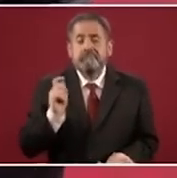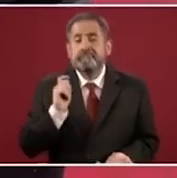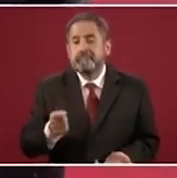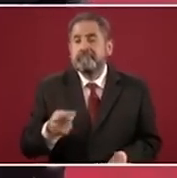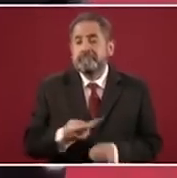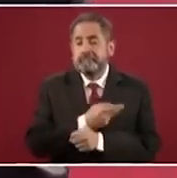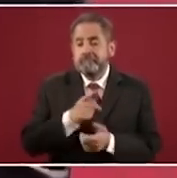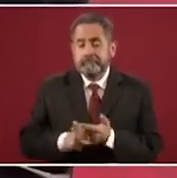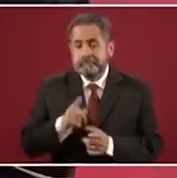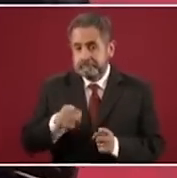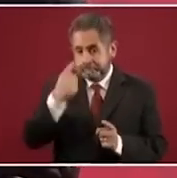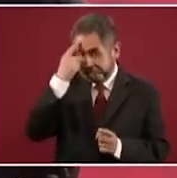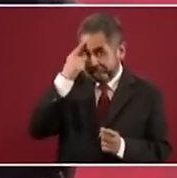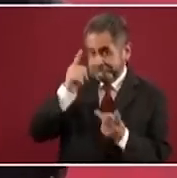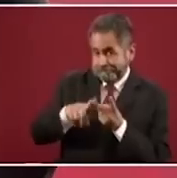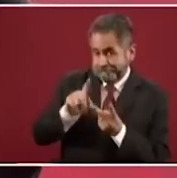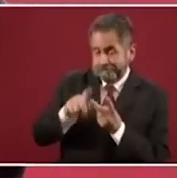también importante,